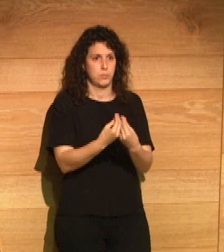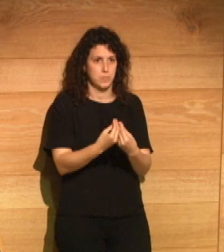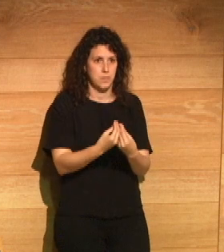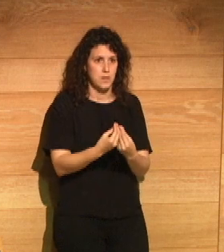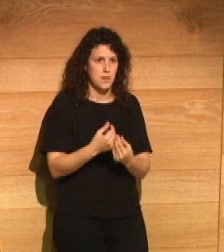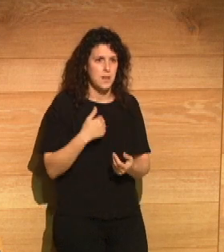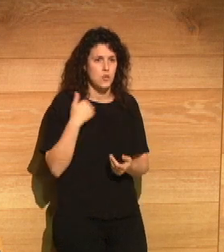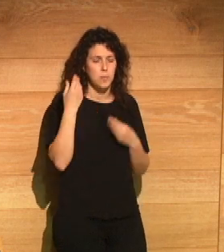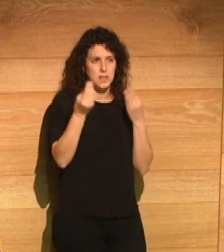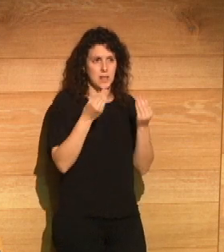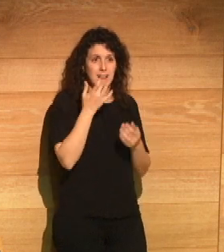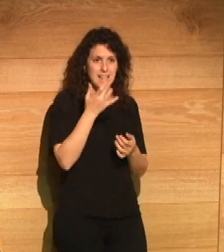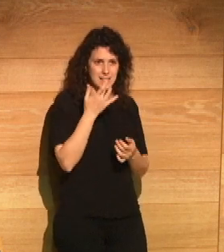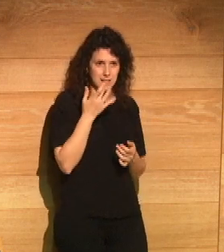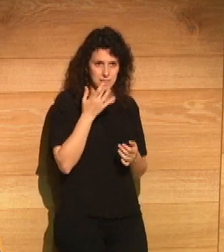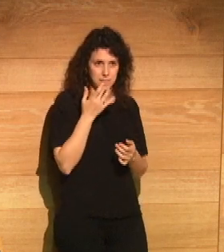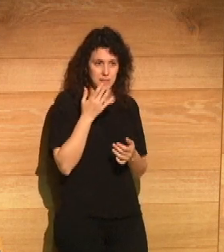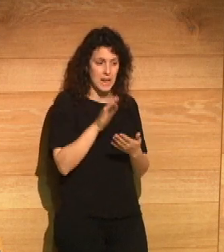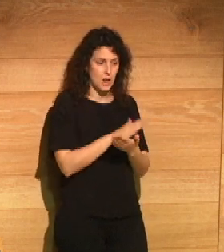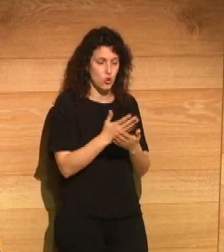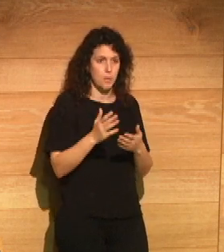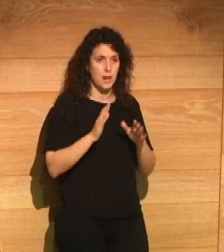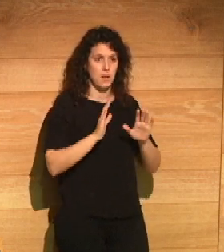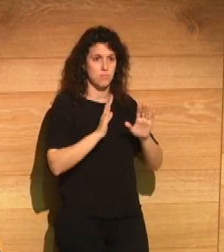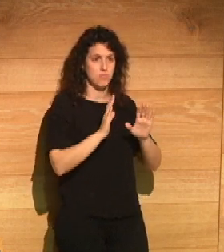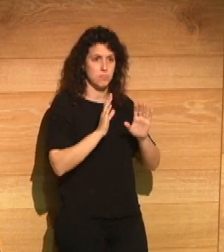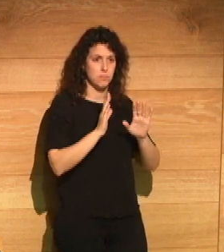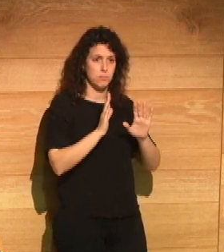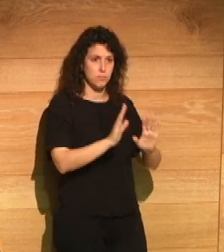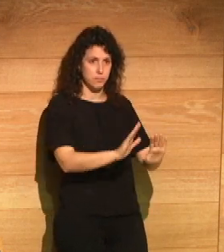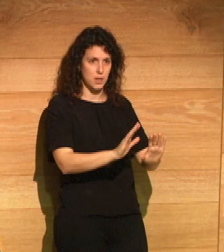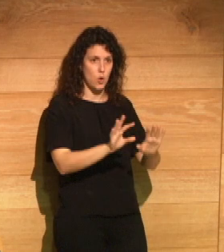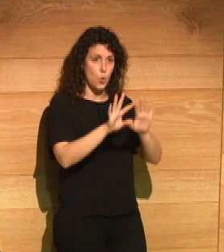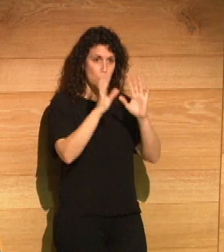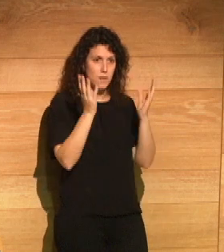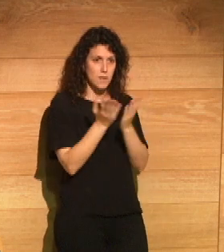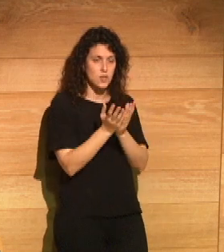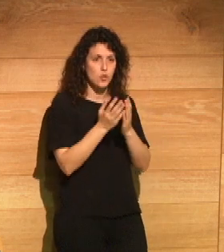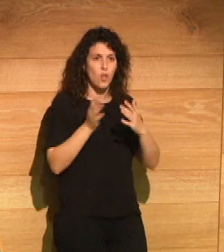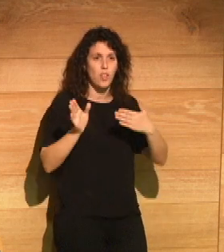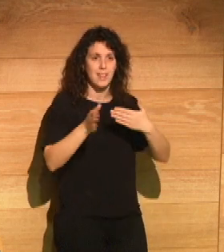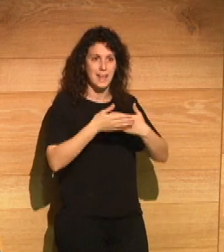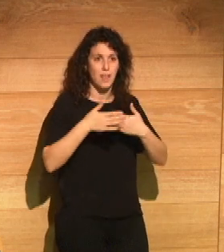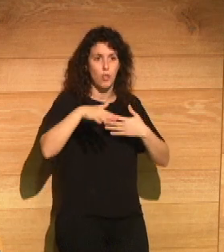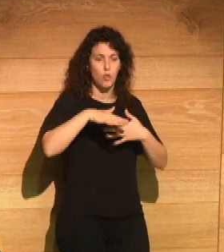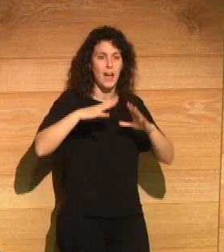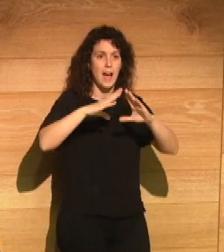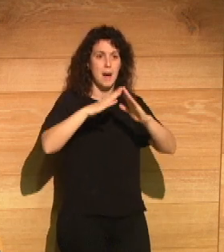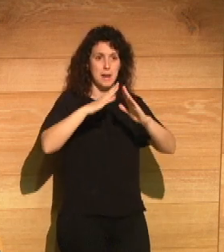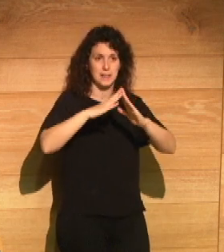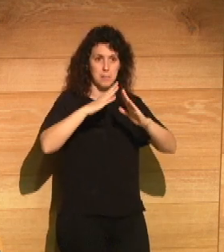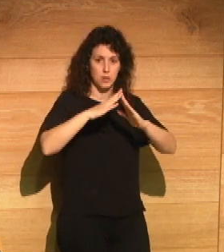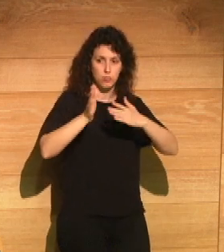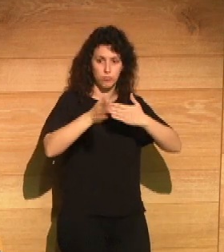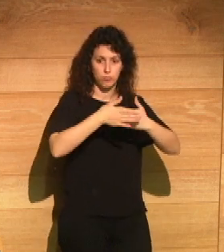si dejaba yo la novela en el universo cerrado del apartamento, el miedo